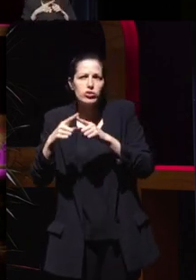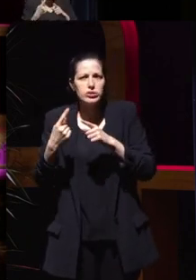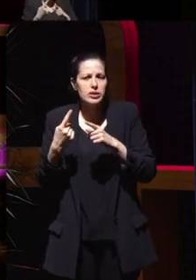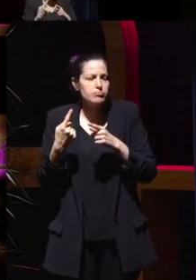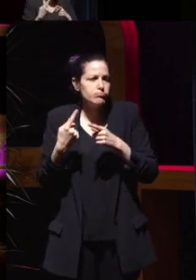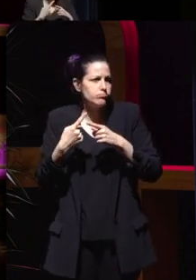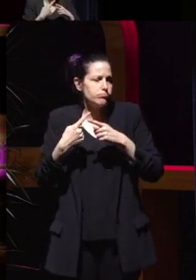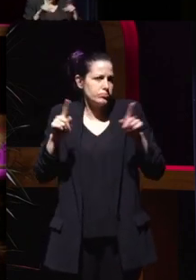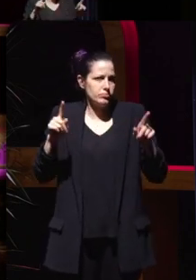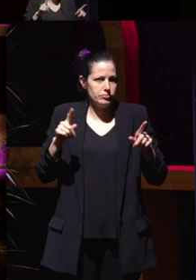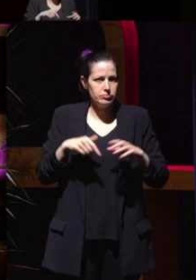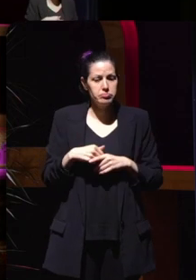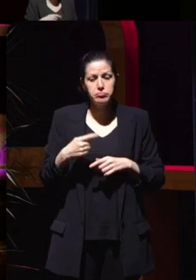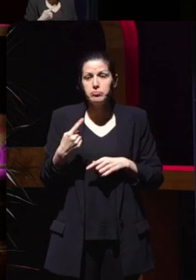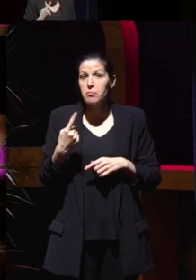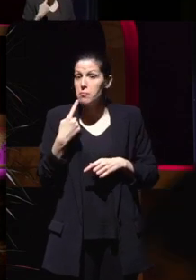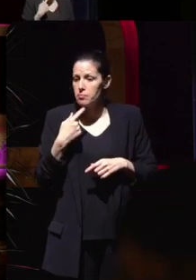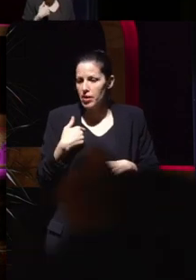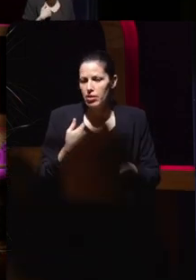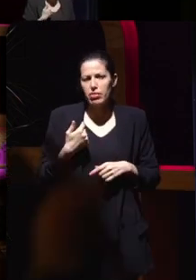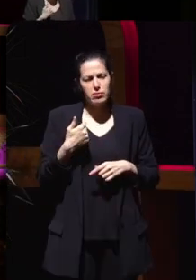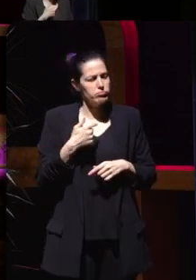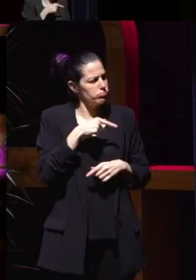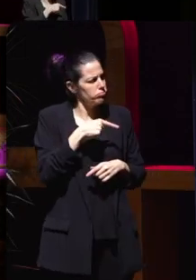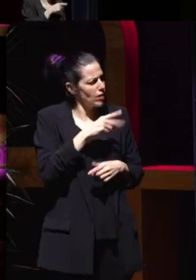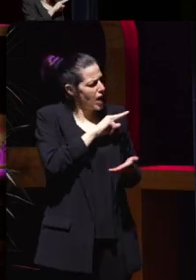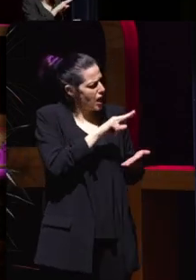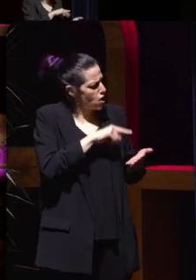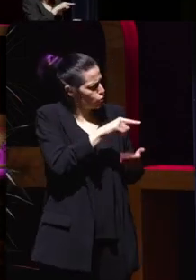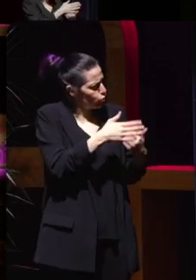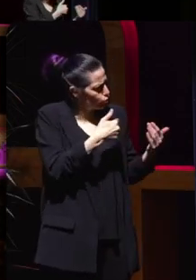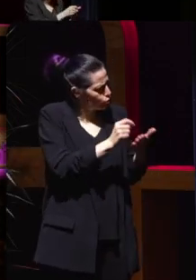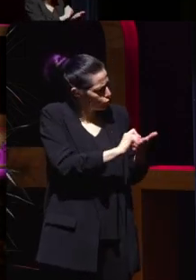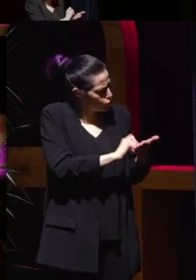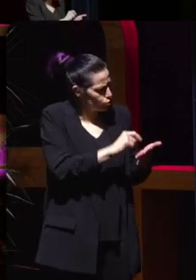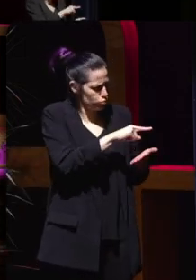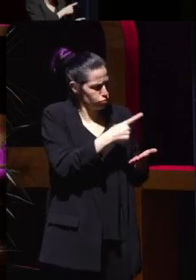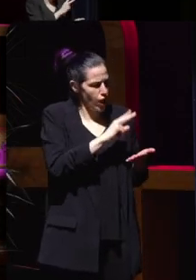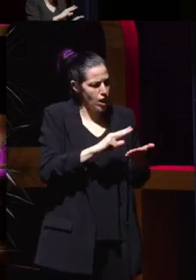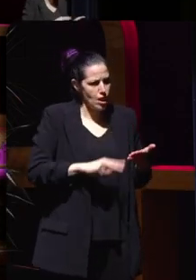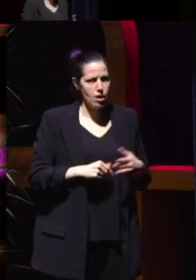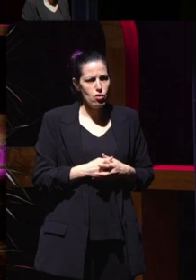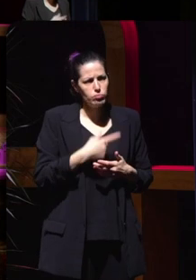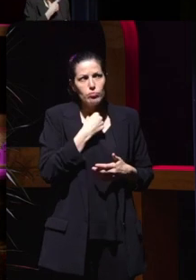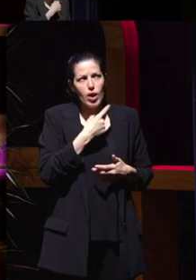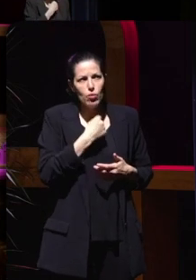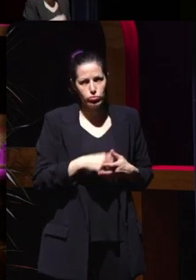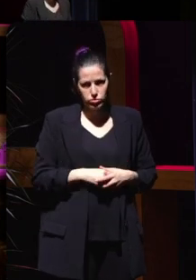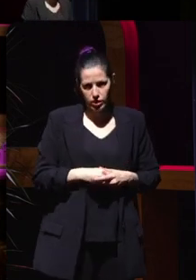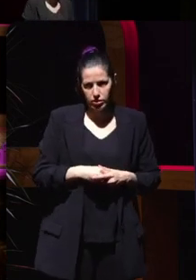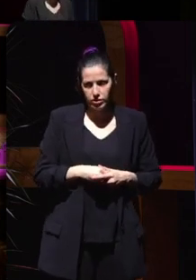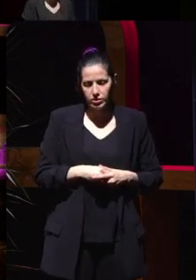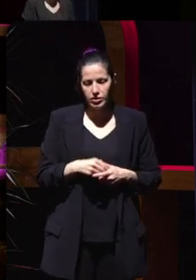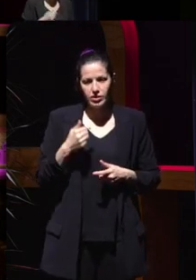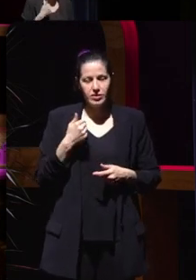señora he dichome que Lía o que o escribía y que le gustaba y que yo amosaba o se usa alumnos Entonces ahí sí que sea un síndrome de impostora